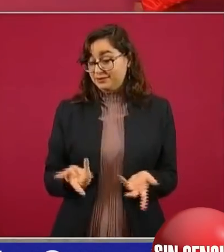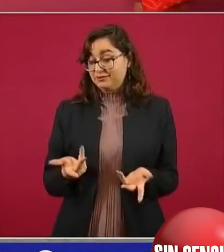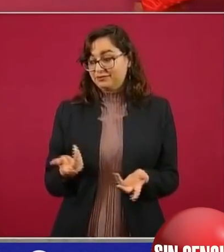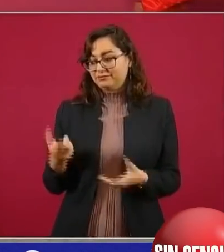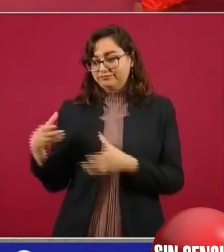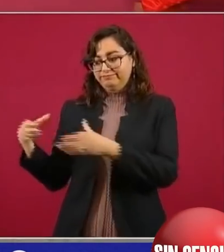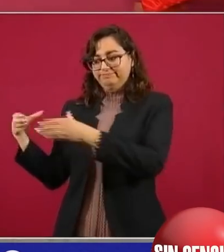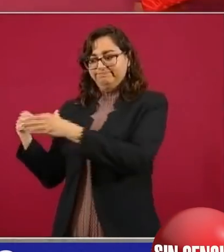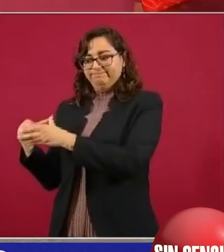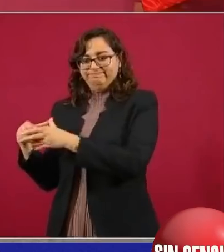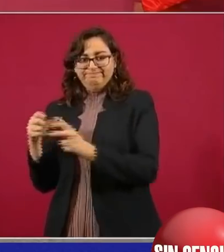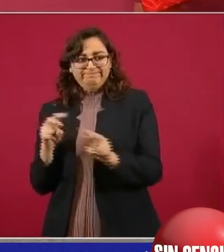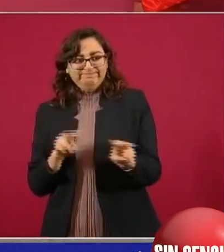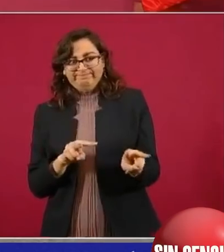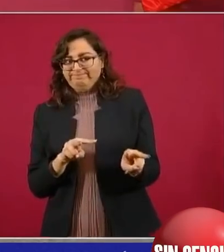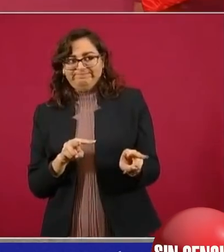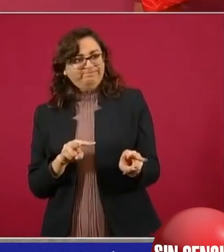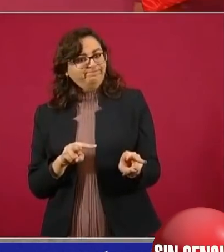pues muy inconformes,